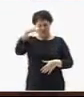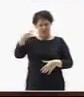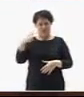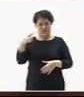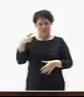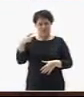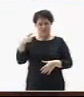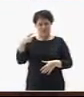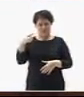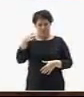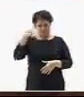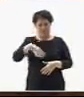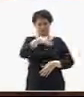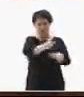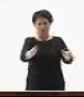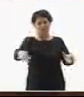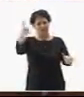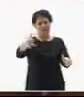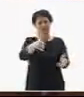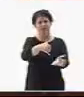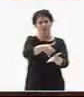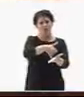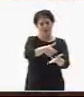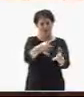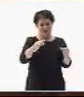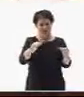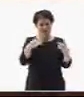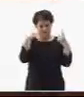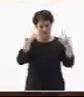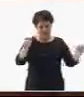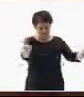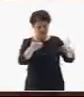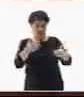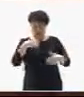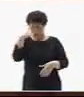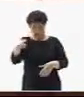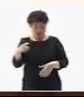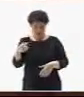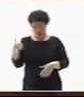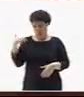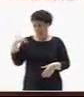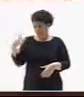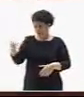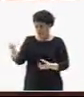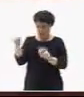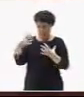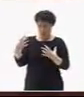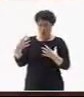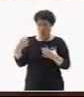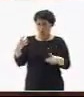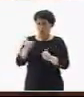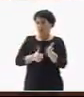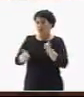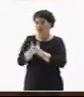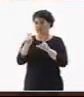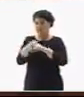con los más vulnerables. Yo sé que a usted, señor Clarejo, no le gusta eso. Hace poco en un pleno me dijo que su prioridad no era acabar con la pobreza en Canarias.